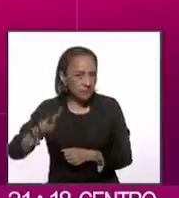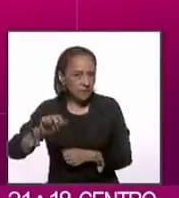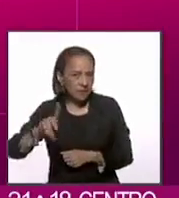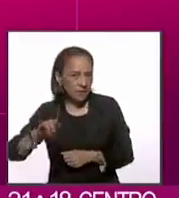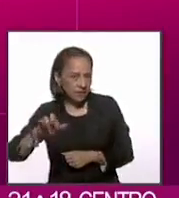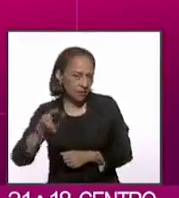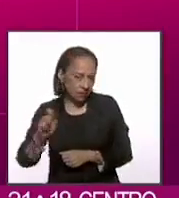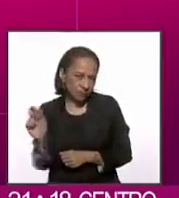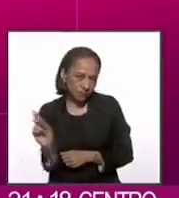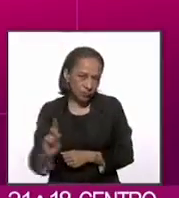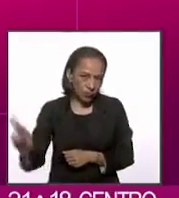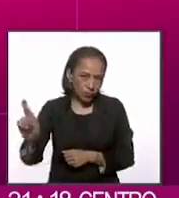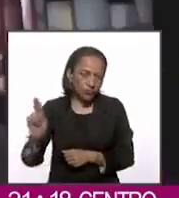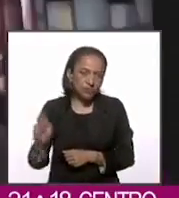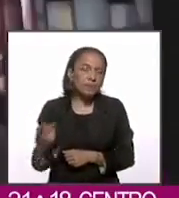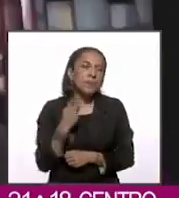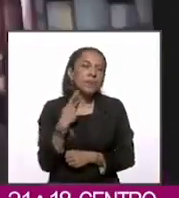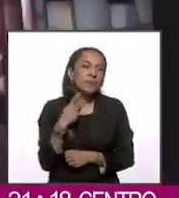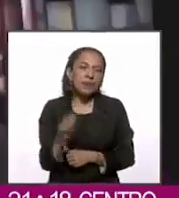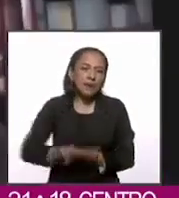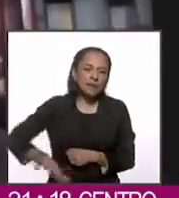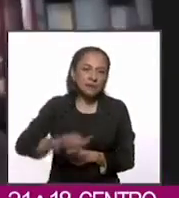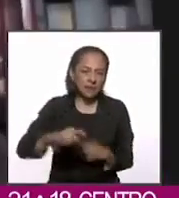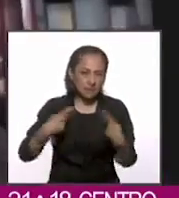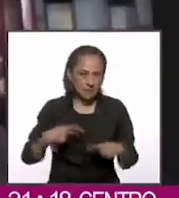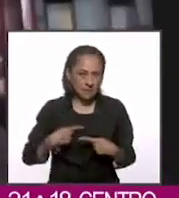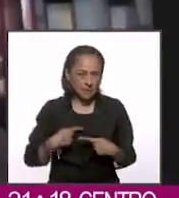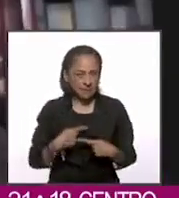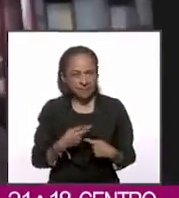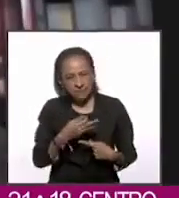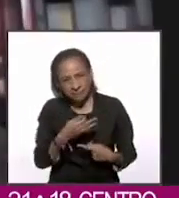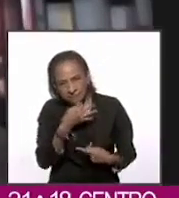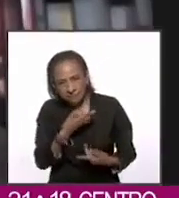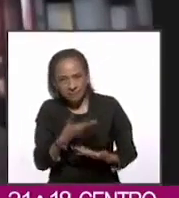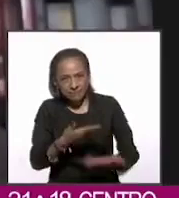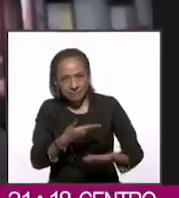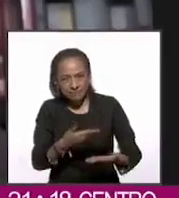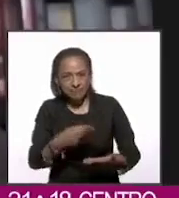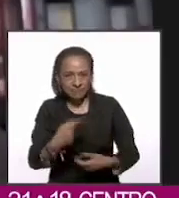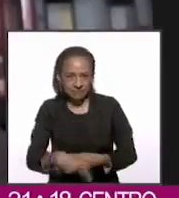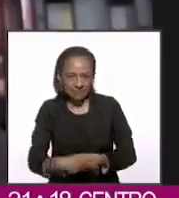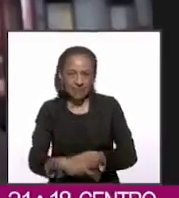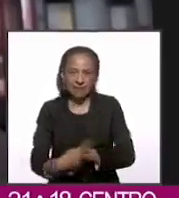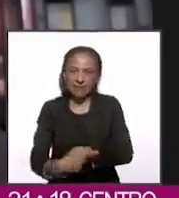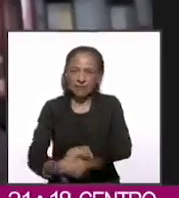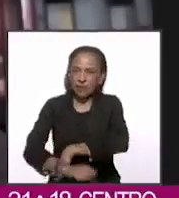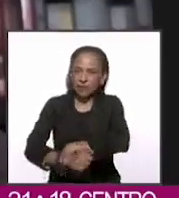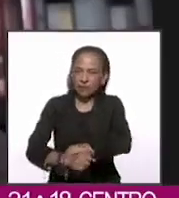en políticas públicas. Muchísimas gracias por estos minutos en 11 Noticias. No, al contrario, Sandra, y pues un saludo a tu audiencia.